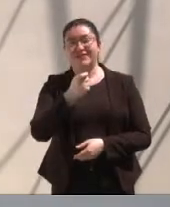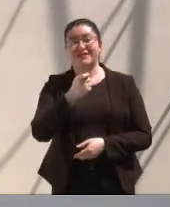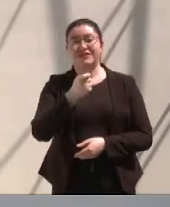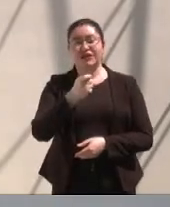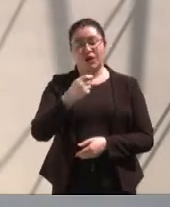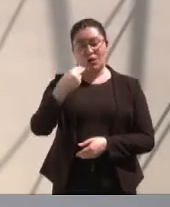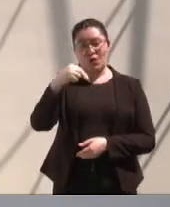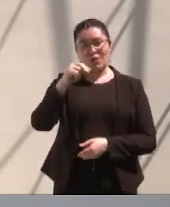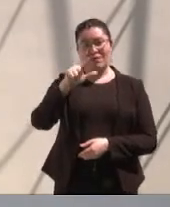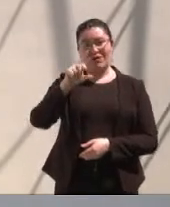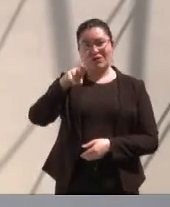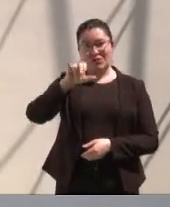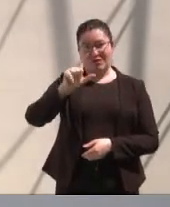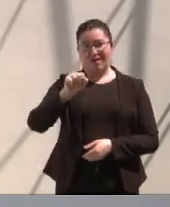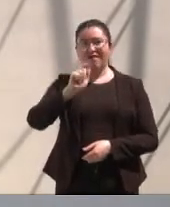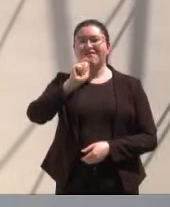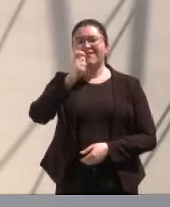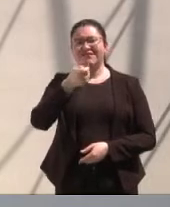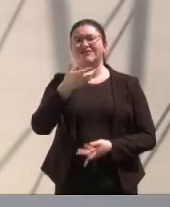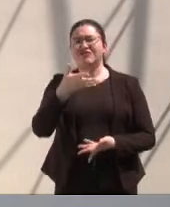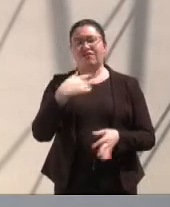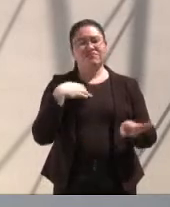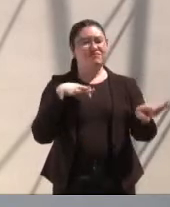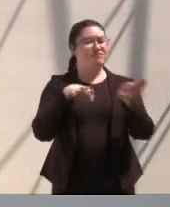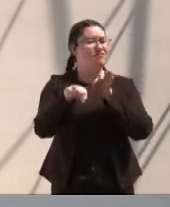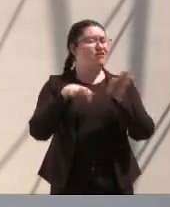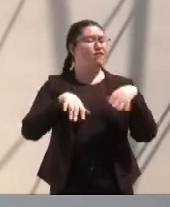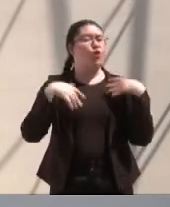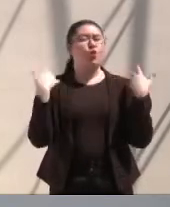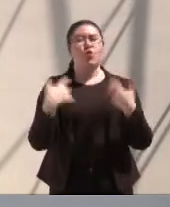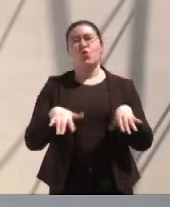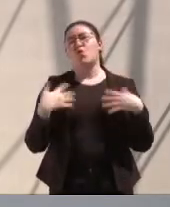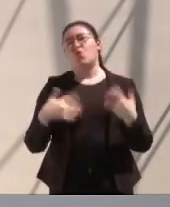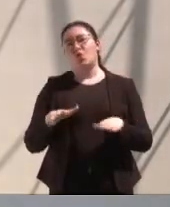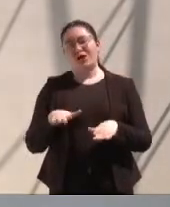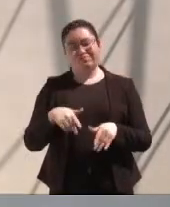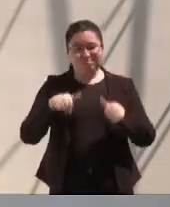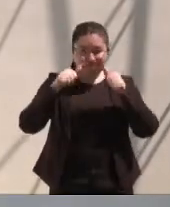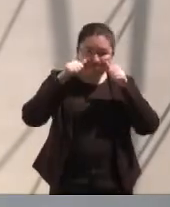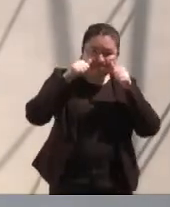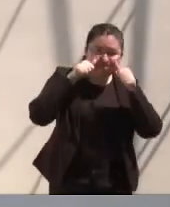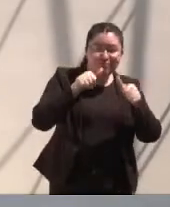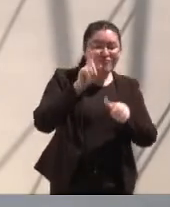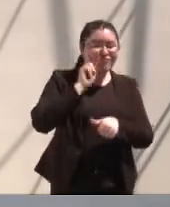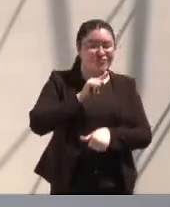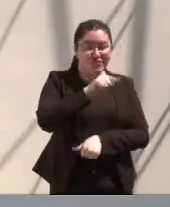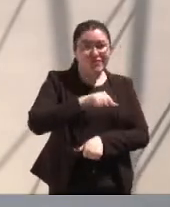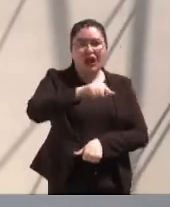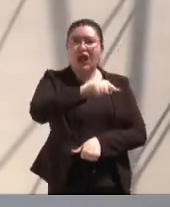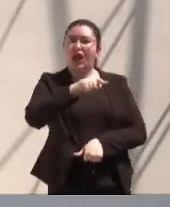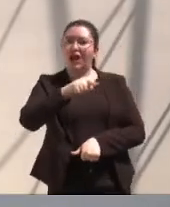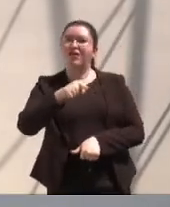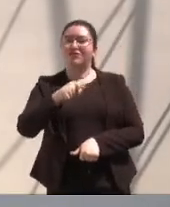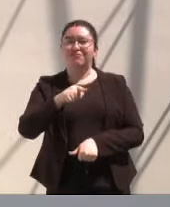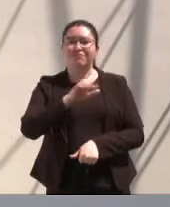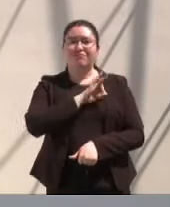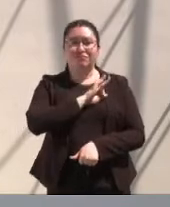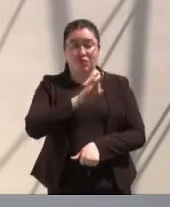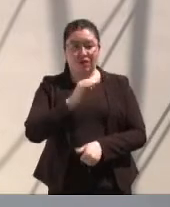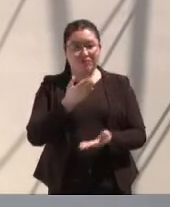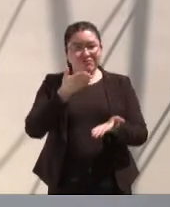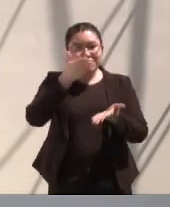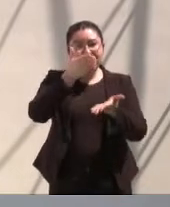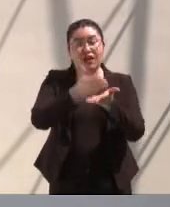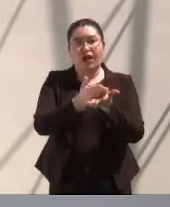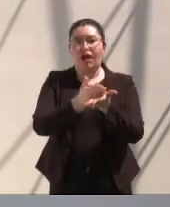son extraordinarias, que es un trabajo territorial muy importante, porque allí es donde las mujeres llegan